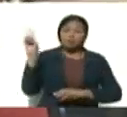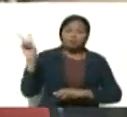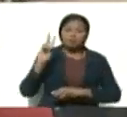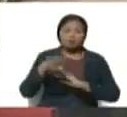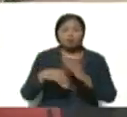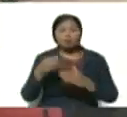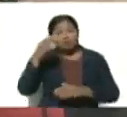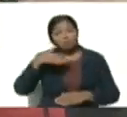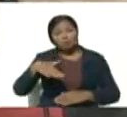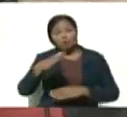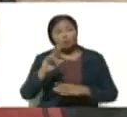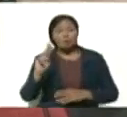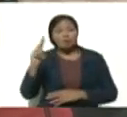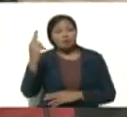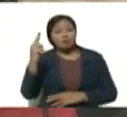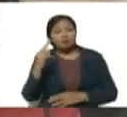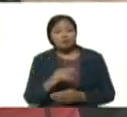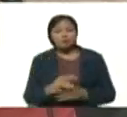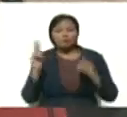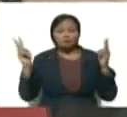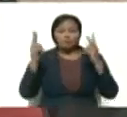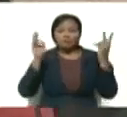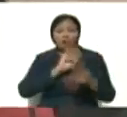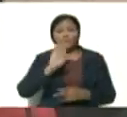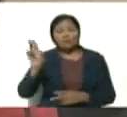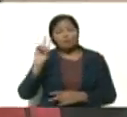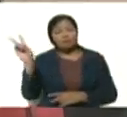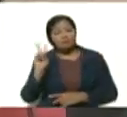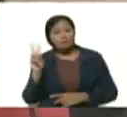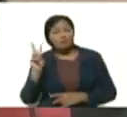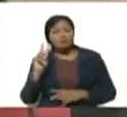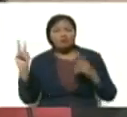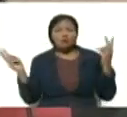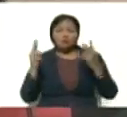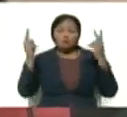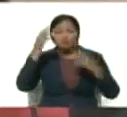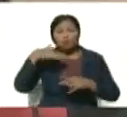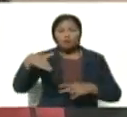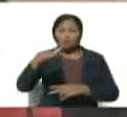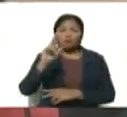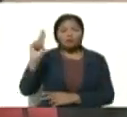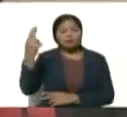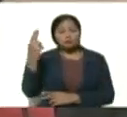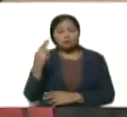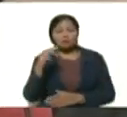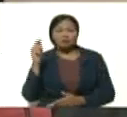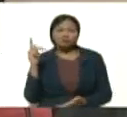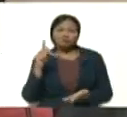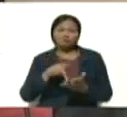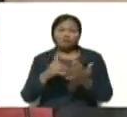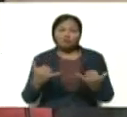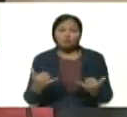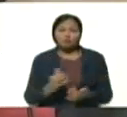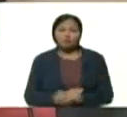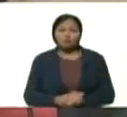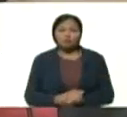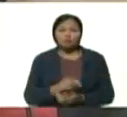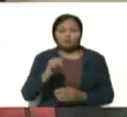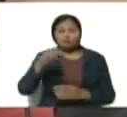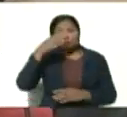al pueblo haitiano. Que viva la patria de Venezuela y que viva el pueblo de Haití. Aquí está un